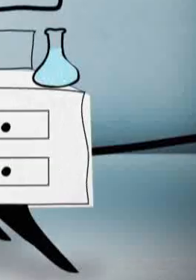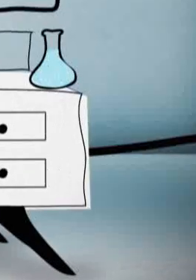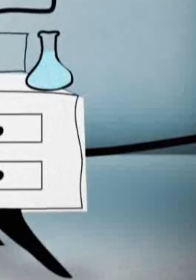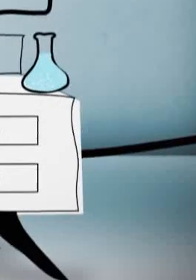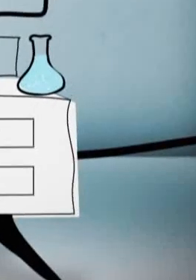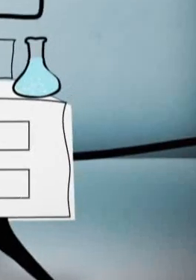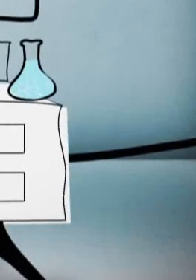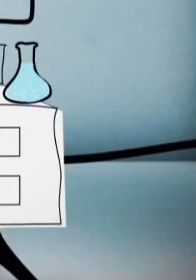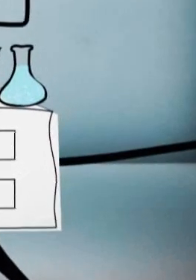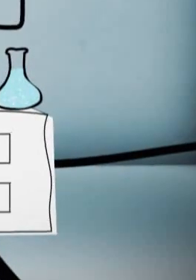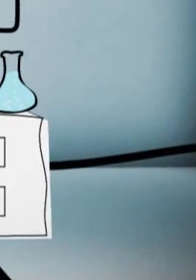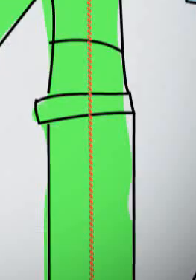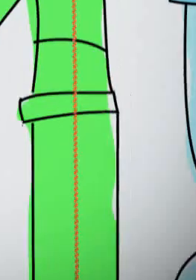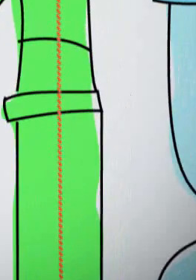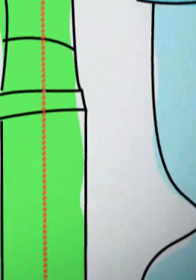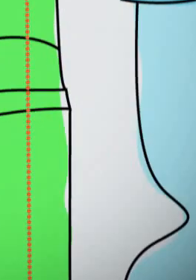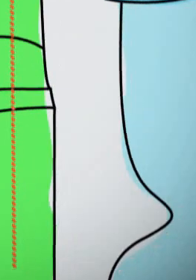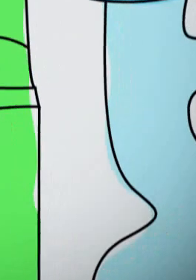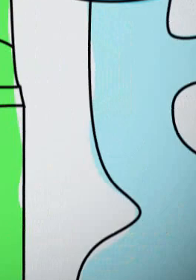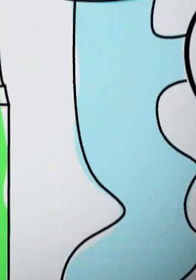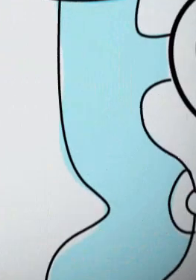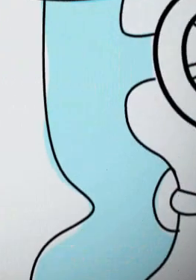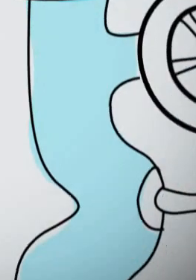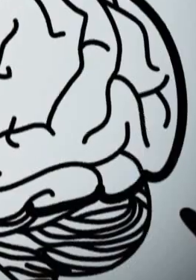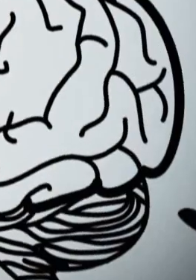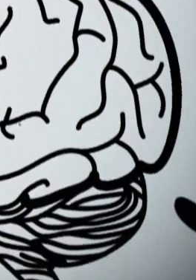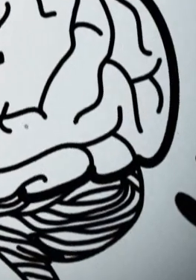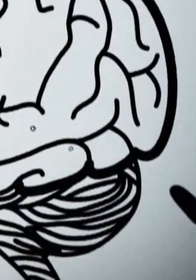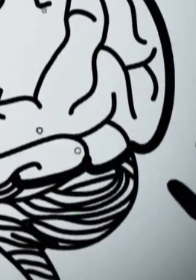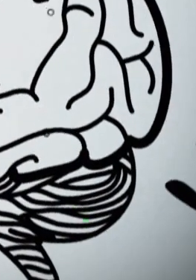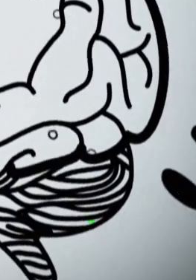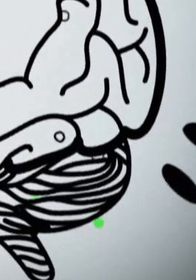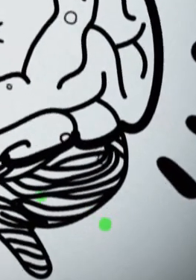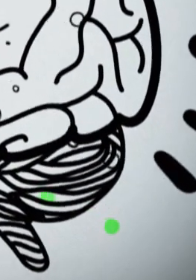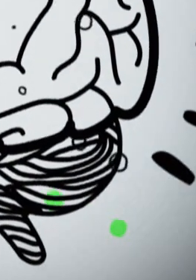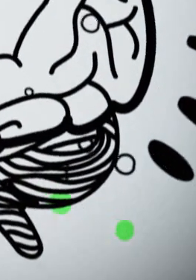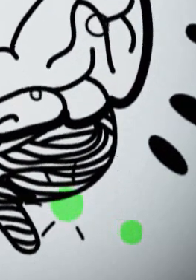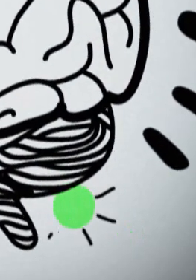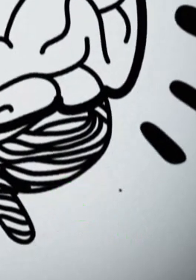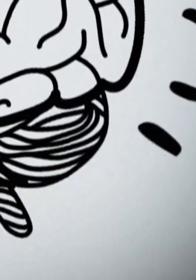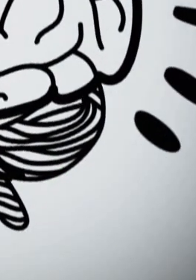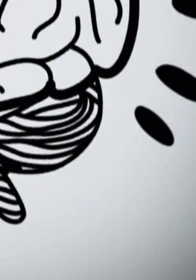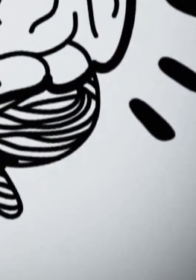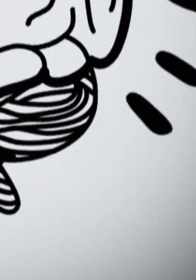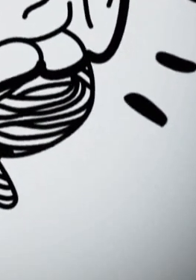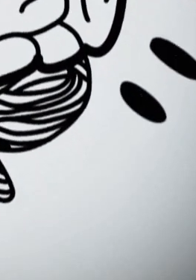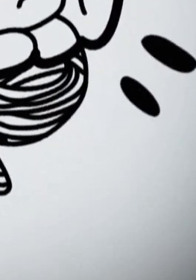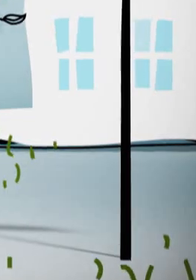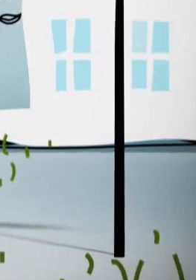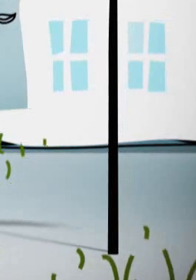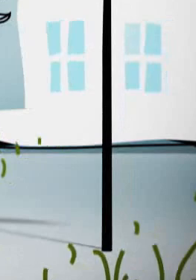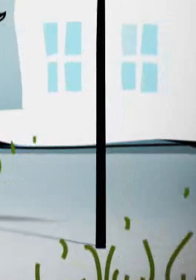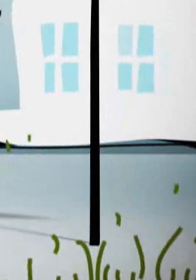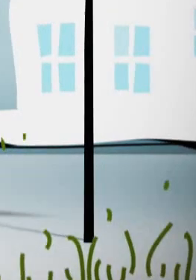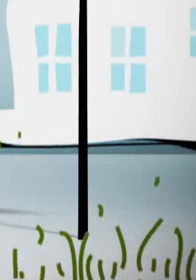científico, pero no usa ni delantal ni tubos de ensayo. Él me contó que investiga cómo funciona el